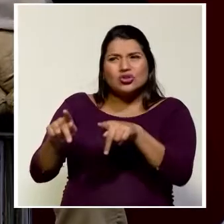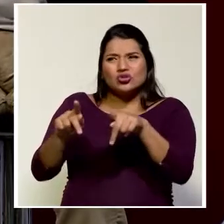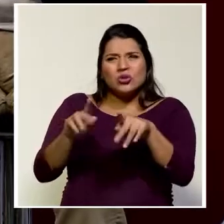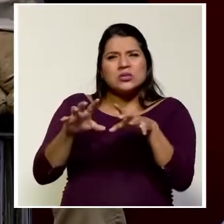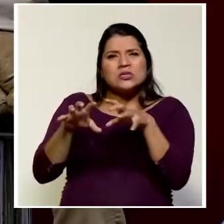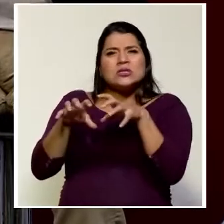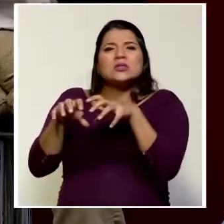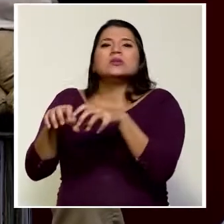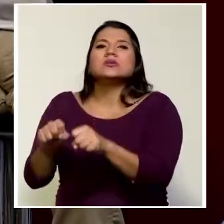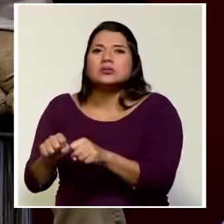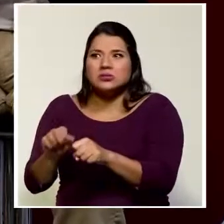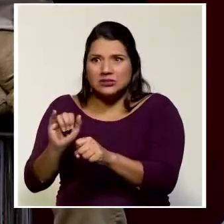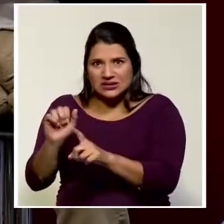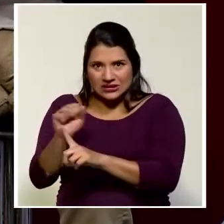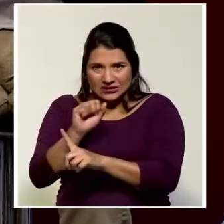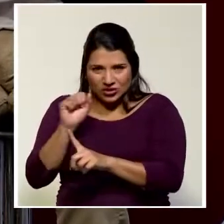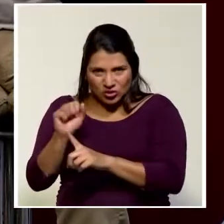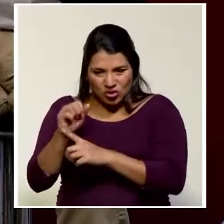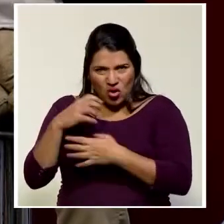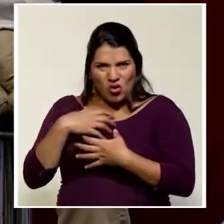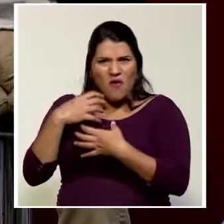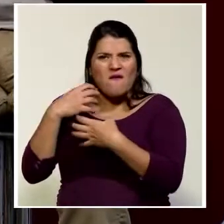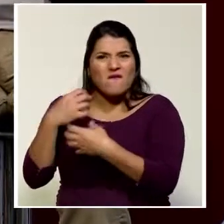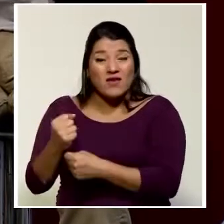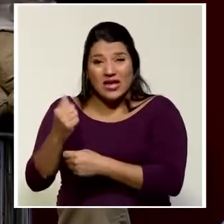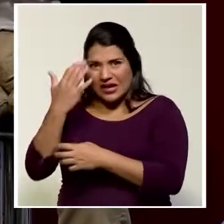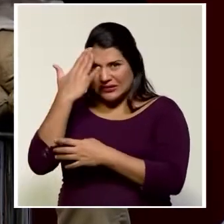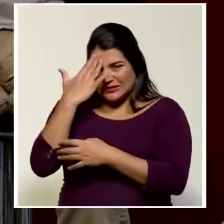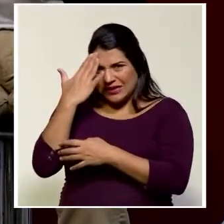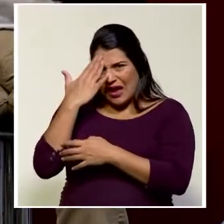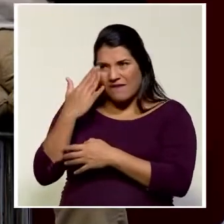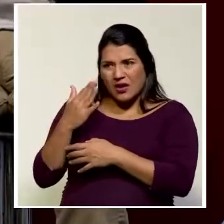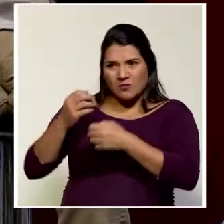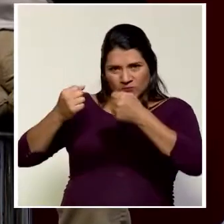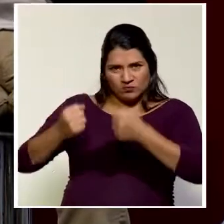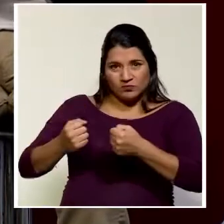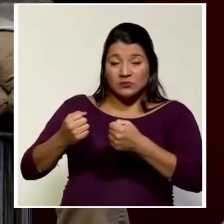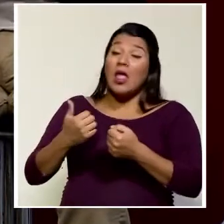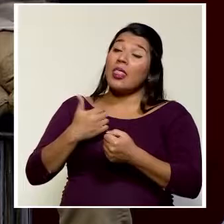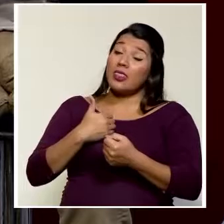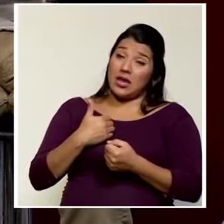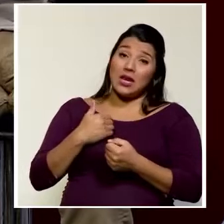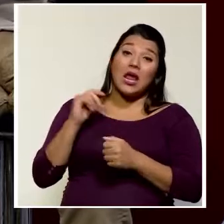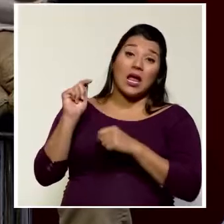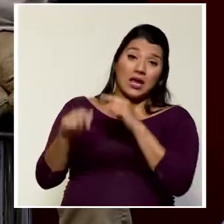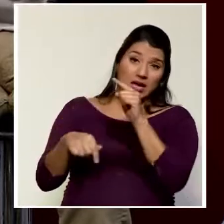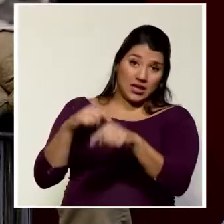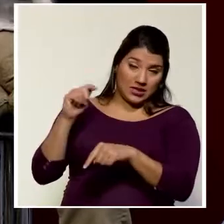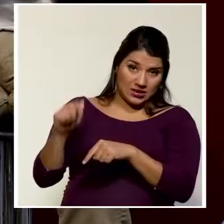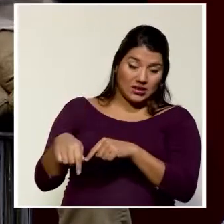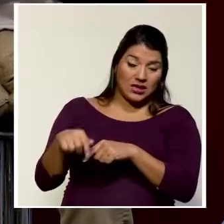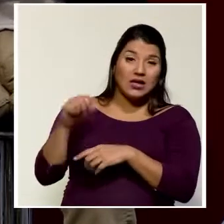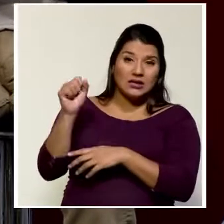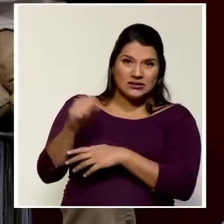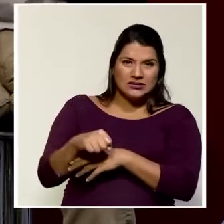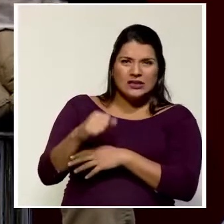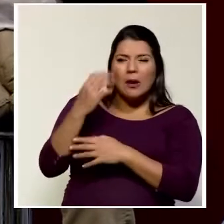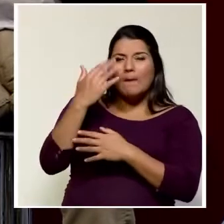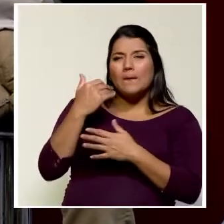roca, confía, sabe que es sólida, tiene críticas porque se han producido